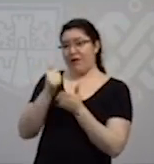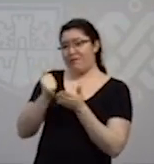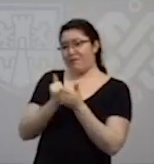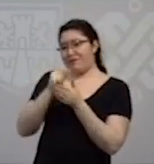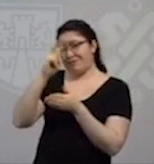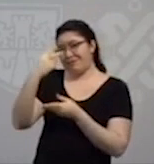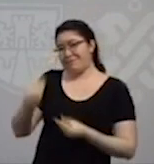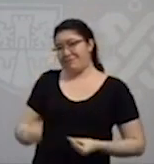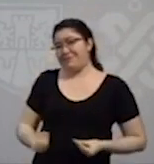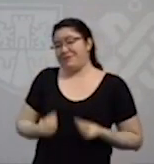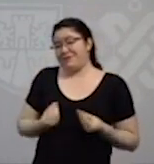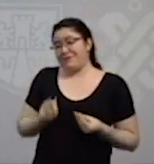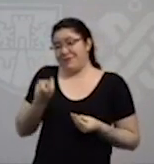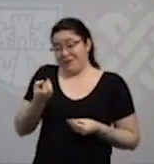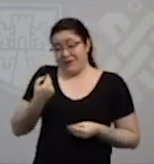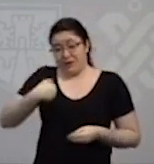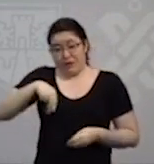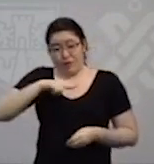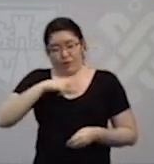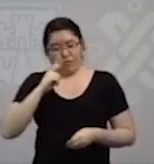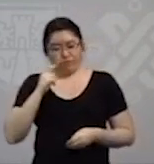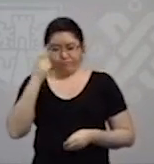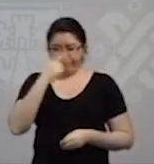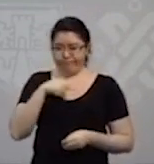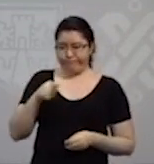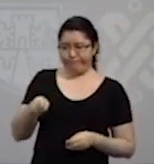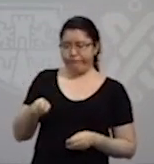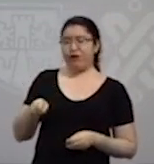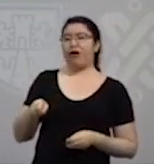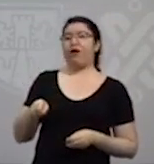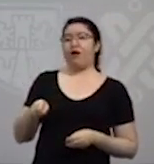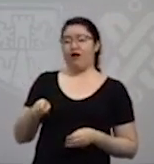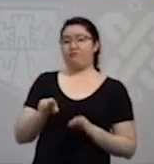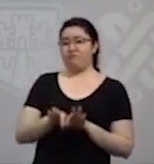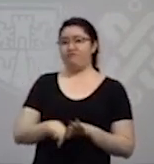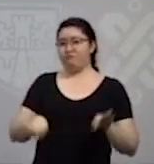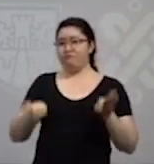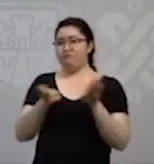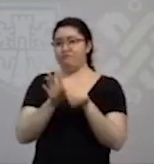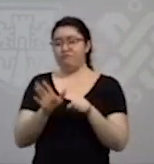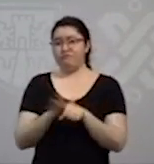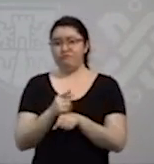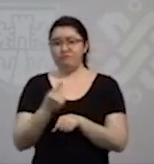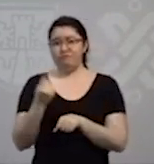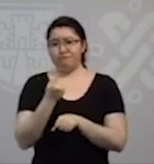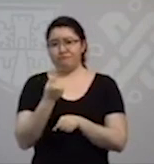ciudad. Y eso a nosotros nos da un indicador muy importante por las medidas